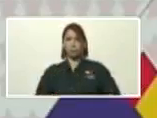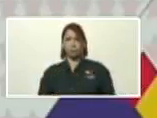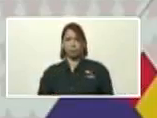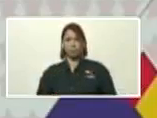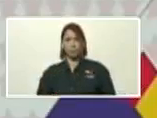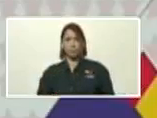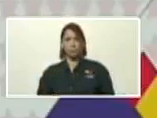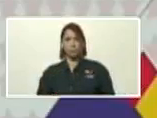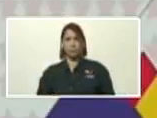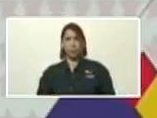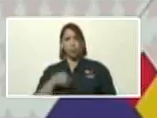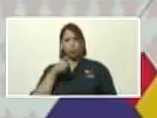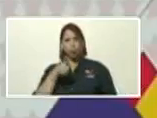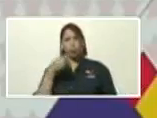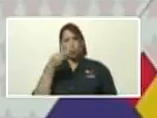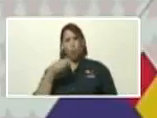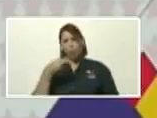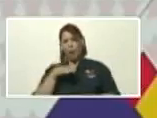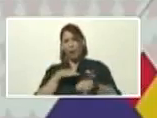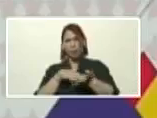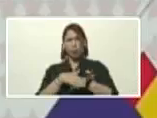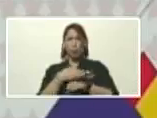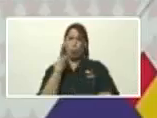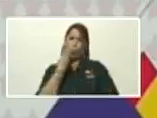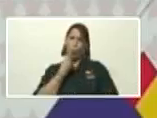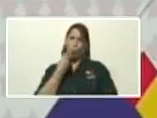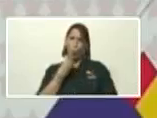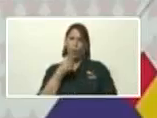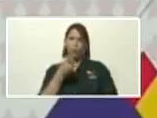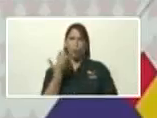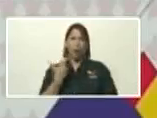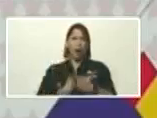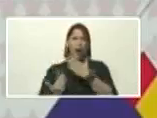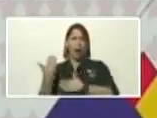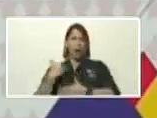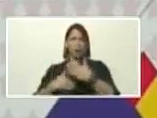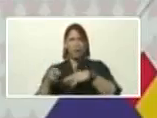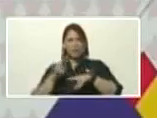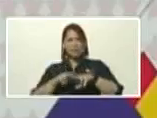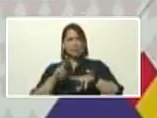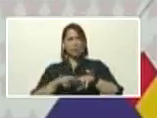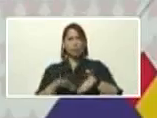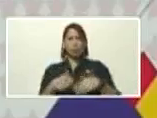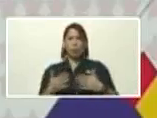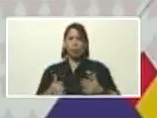Héctor, tú que eres tan joven, tú eras un niño cuando la revolución empezó